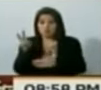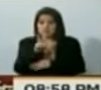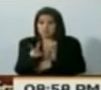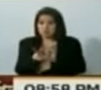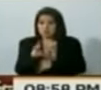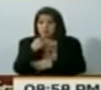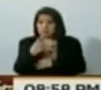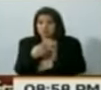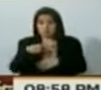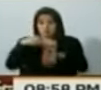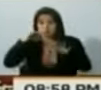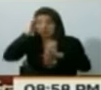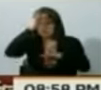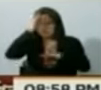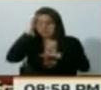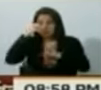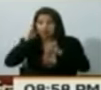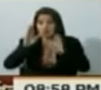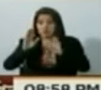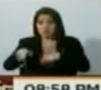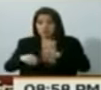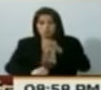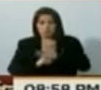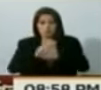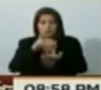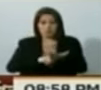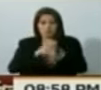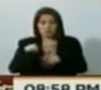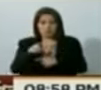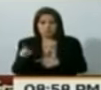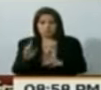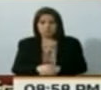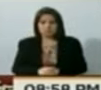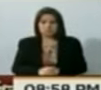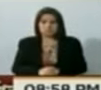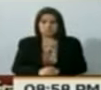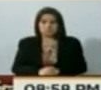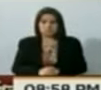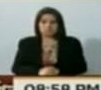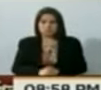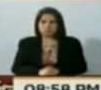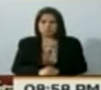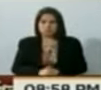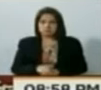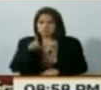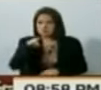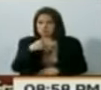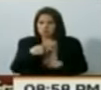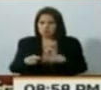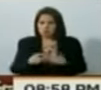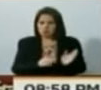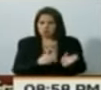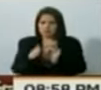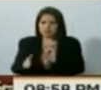no. También hay que denunciar a tiempo una fase ordenada recientemente por el criminal